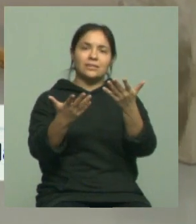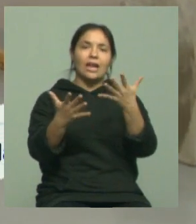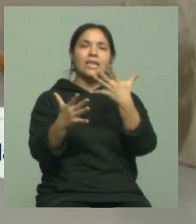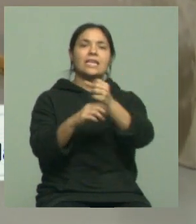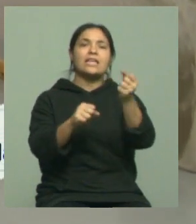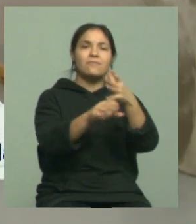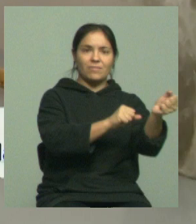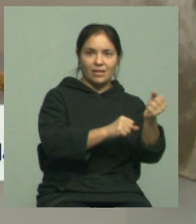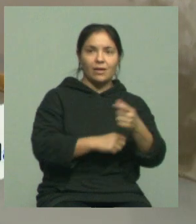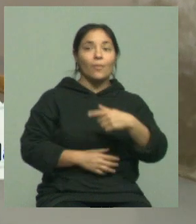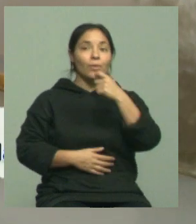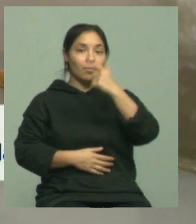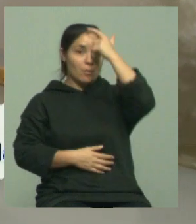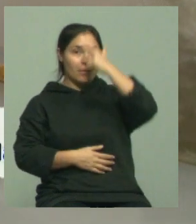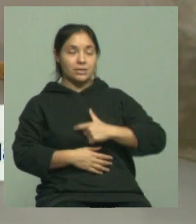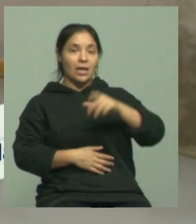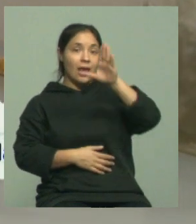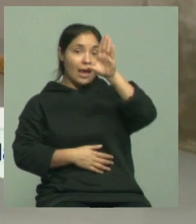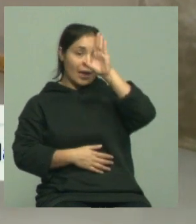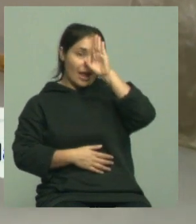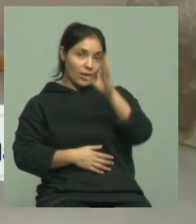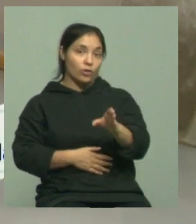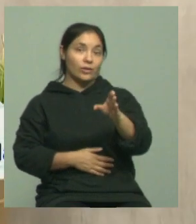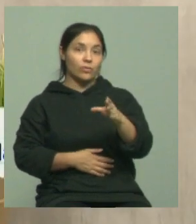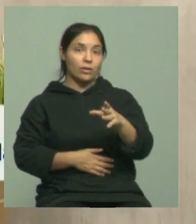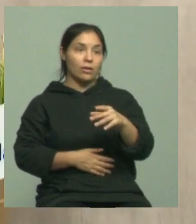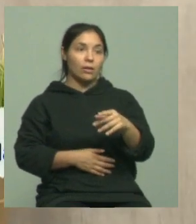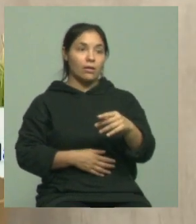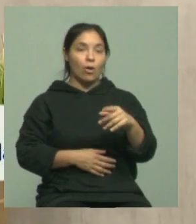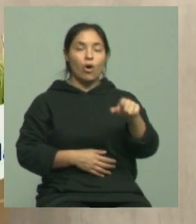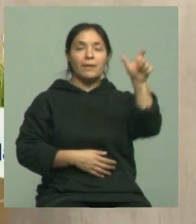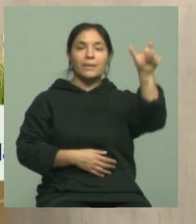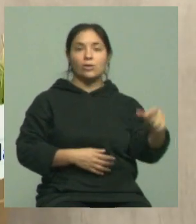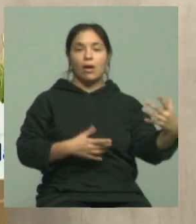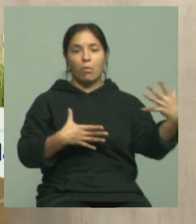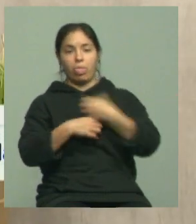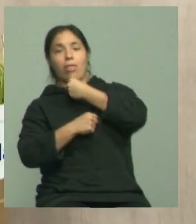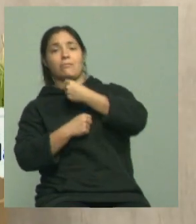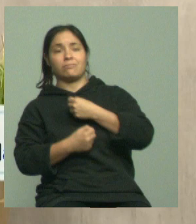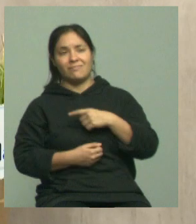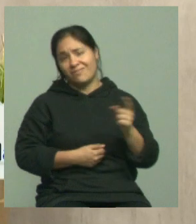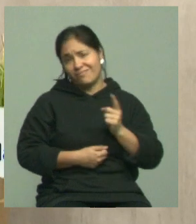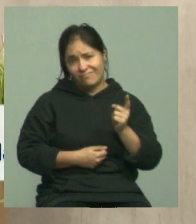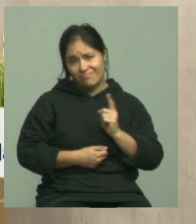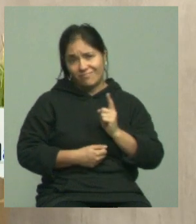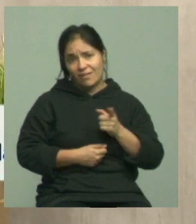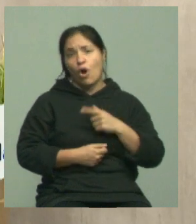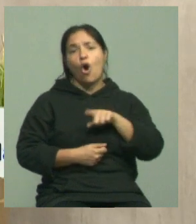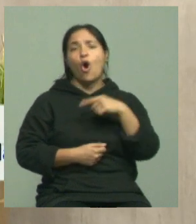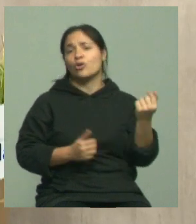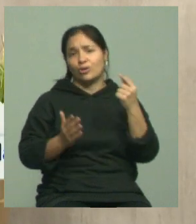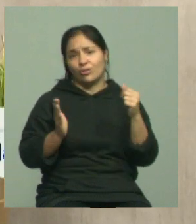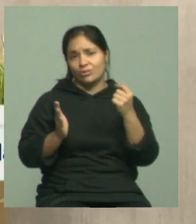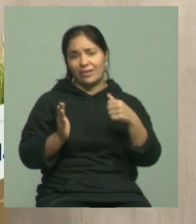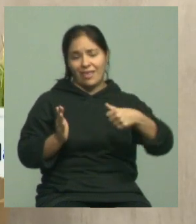personas heterosexuales las matan por heterosexuales y no, la verdad que no. Influirán otros aspectos de su identidad que terminan en